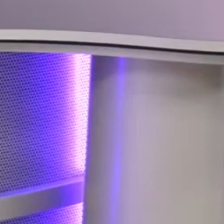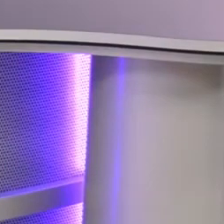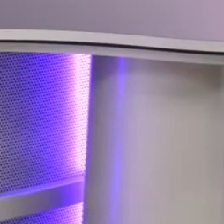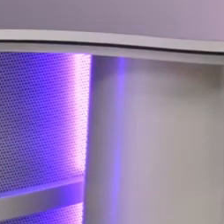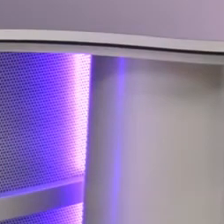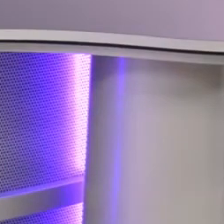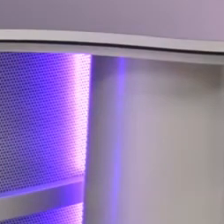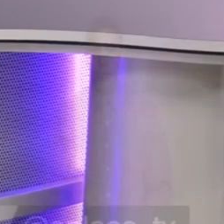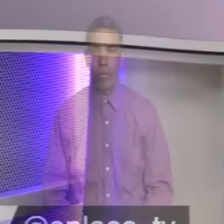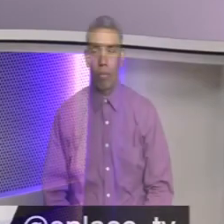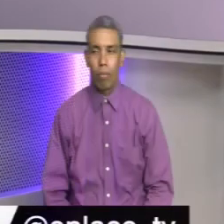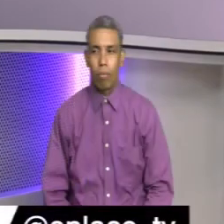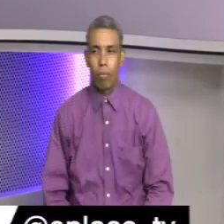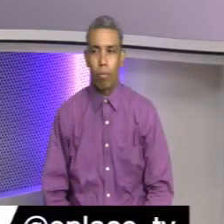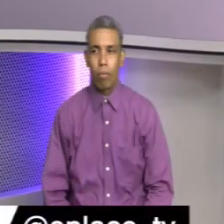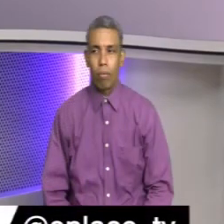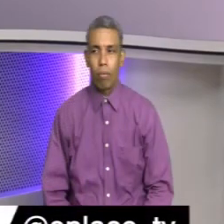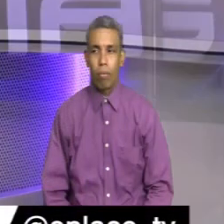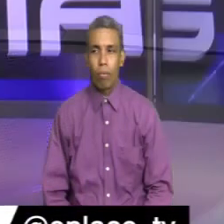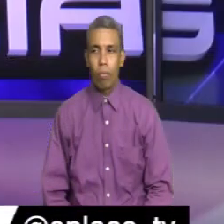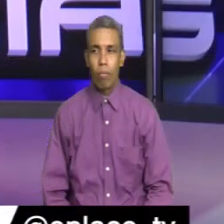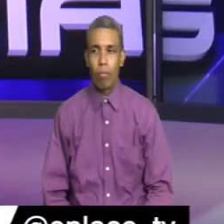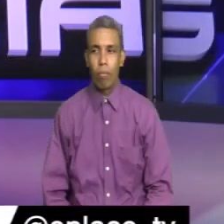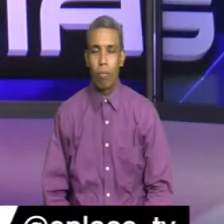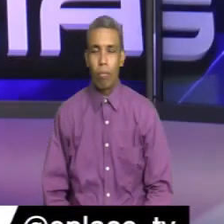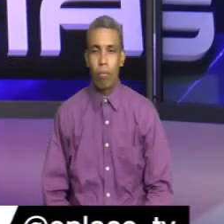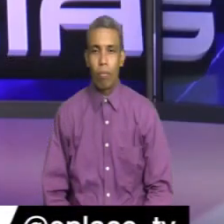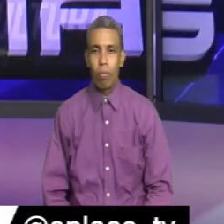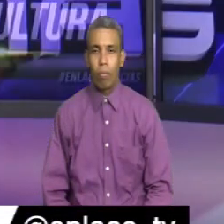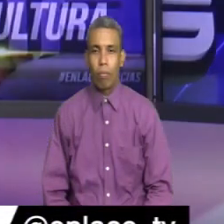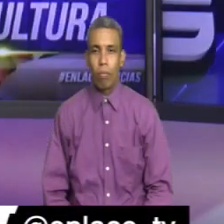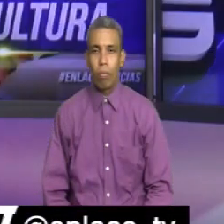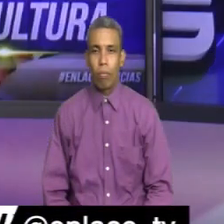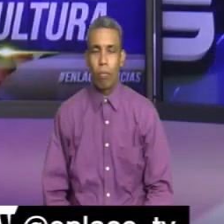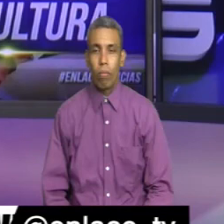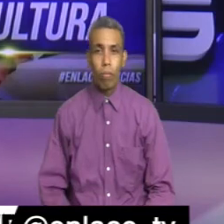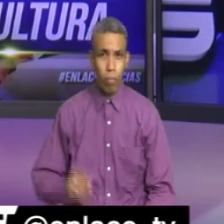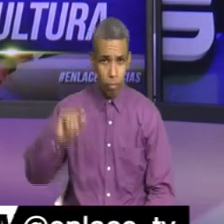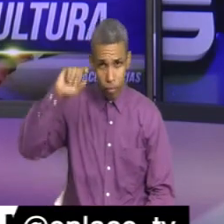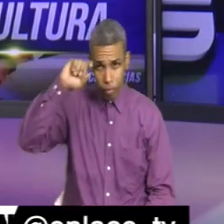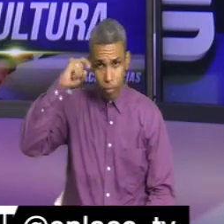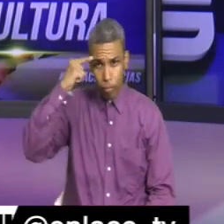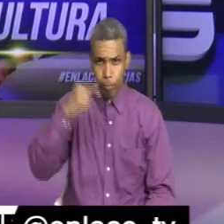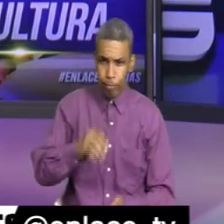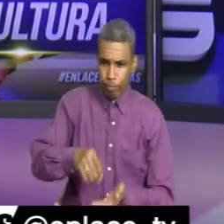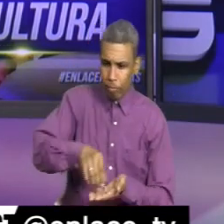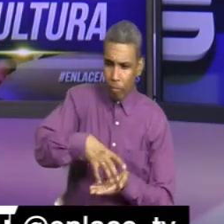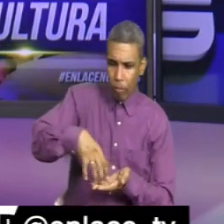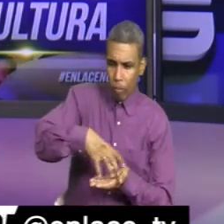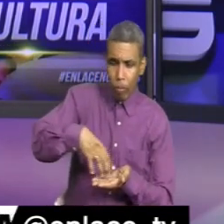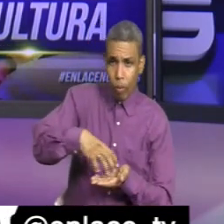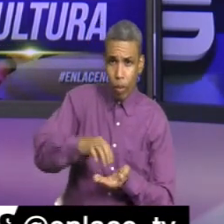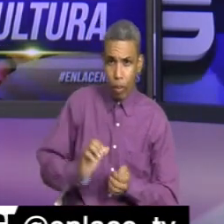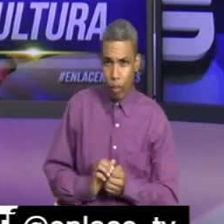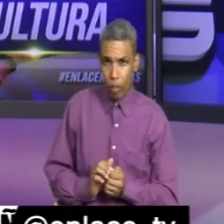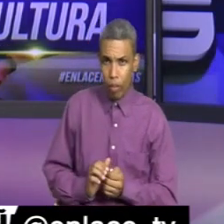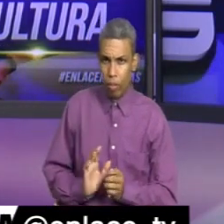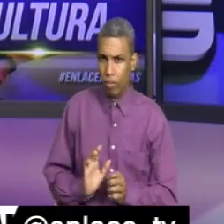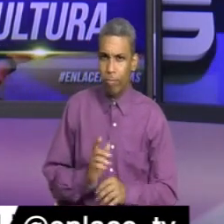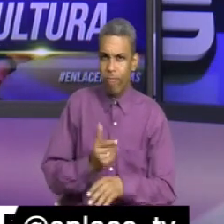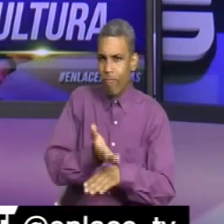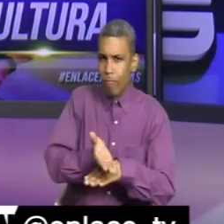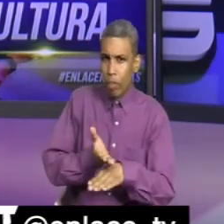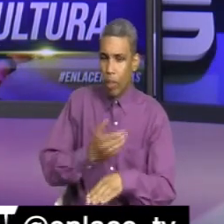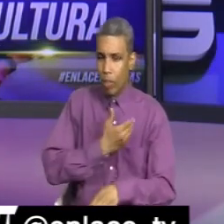Gracias por continuar con nosotros en Enlace Noticias. Gobernación de Santander propuso al Gobierno Nacional la creación del Ministerio